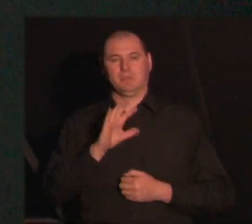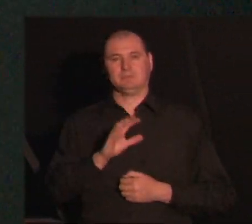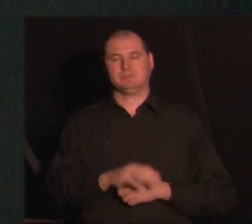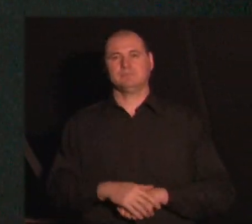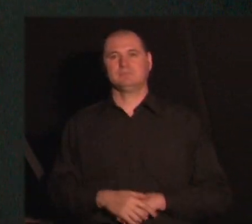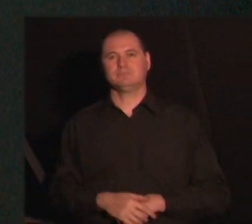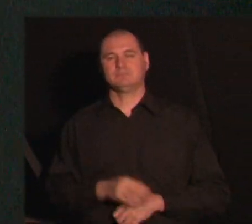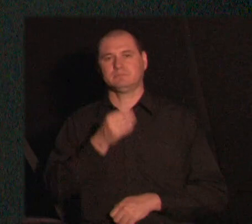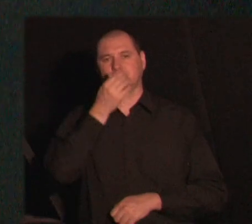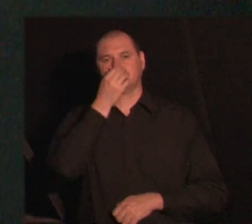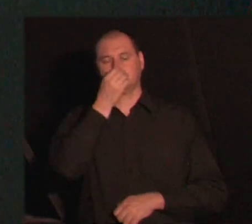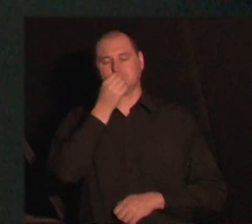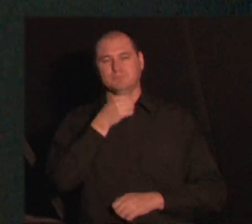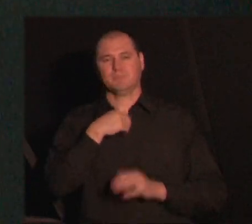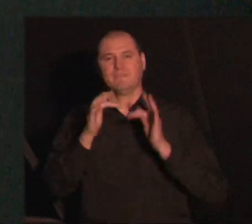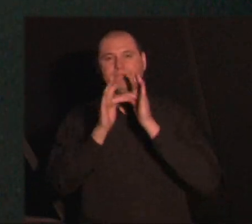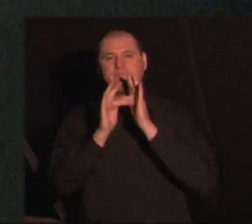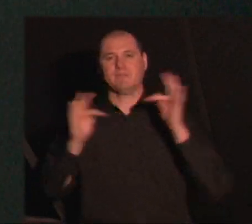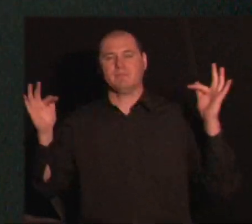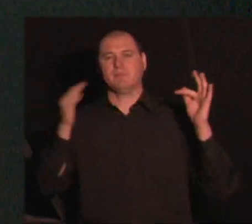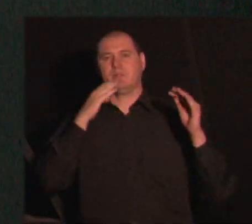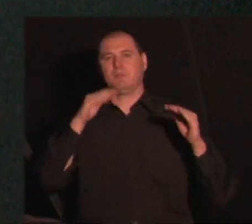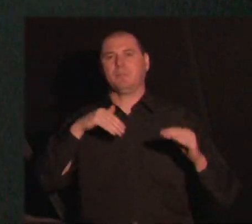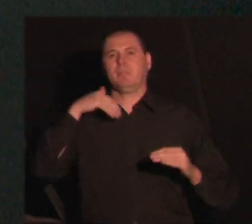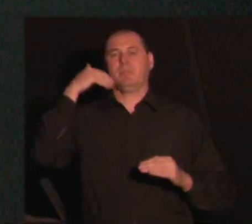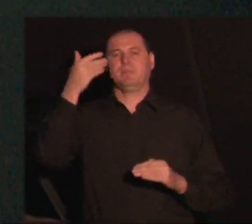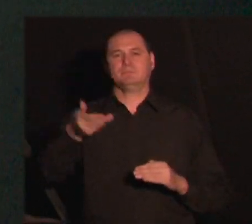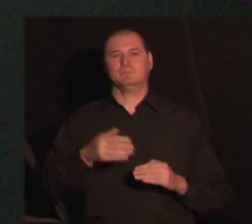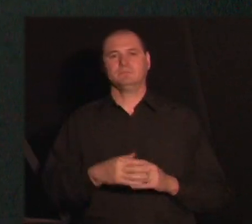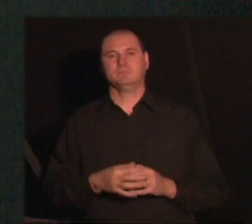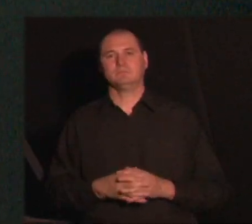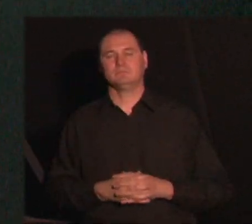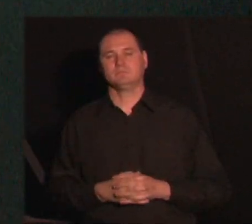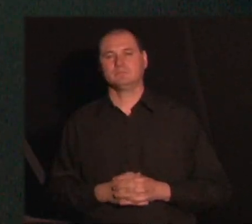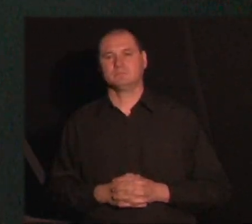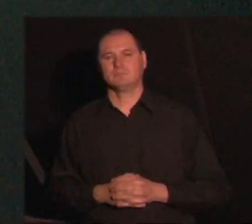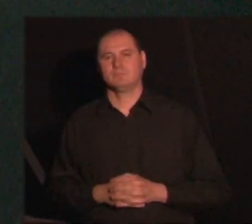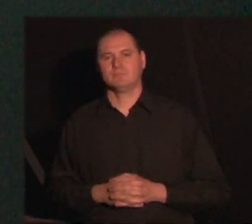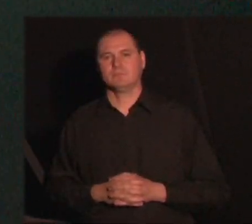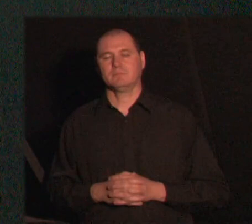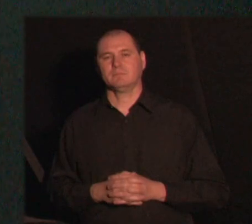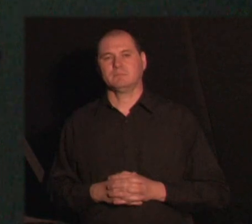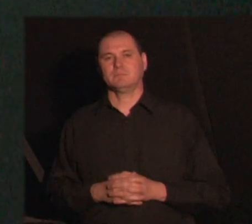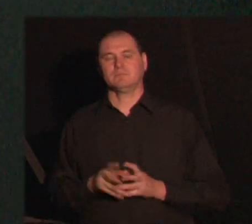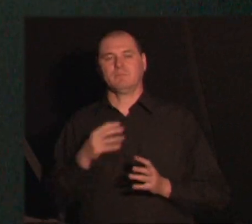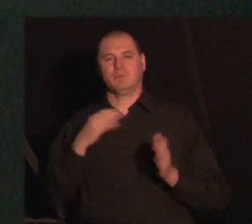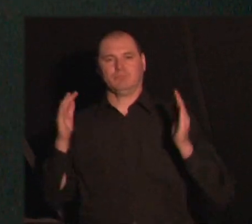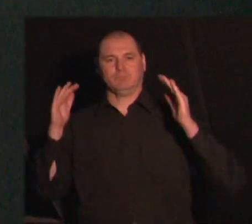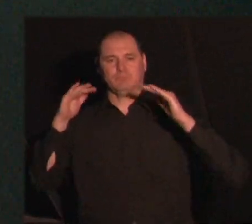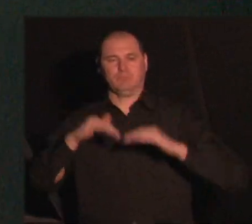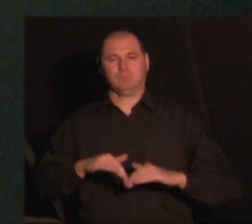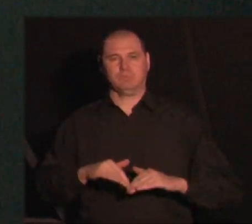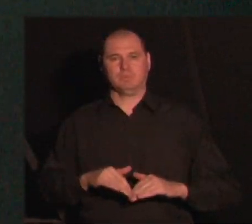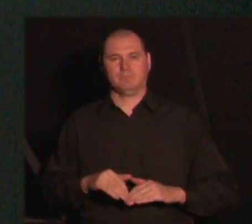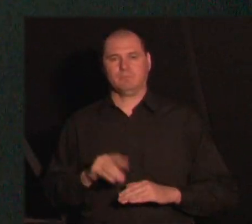de esto feliz, pero después llega algo que nos caemos, pero no